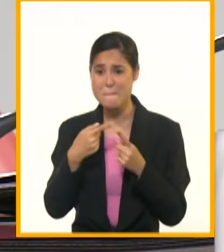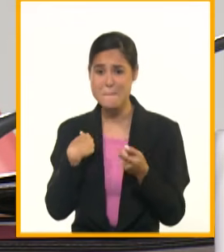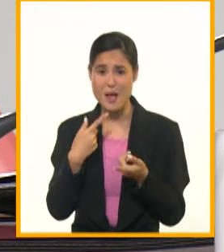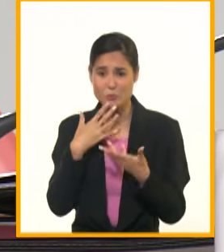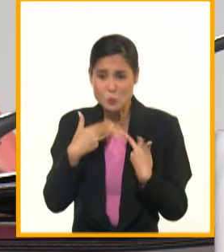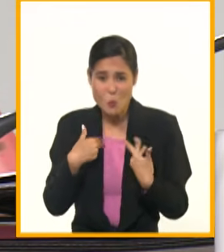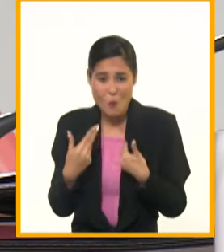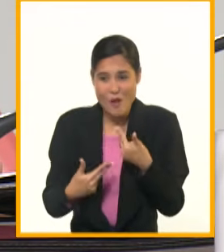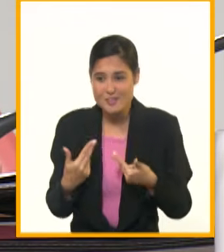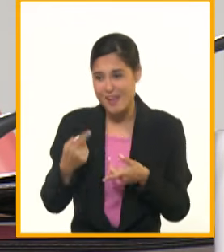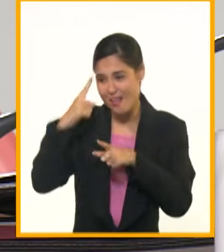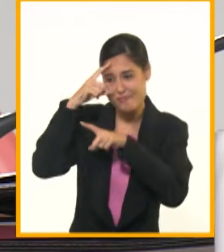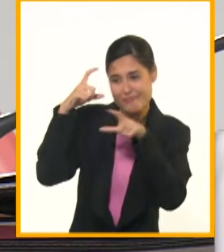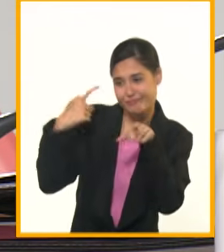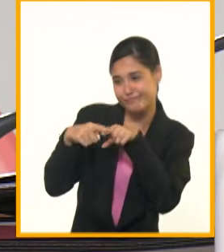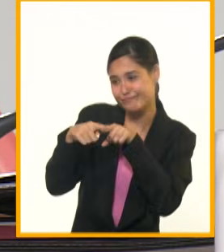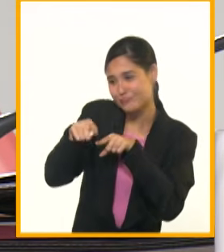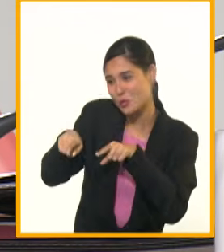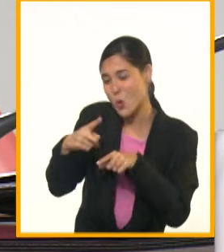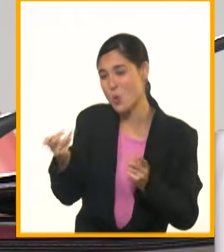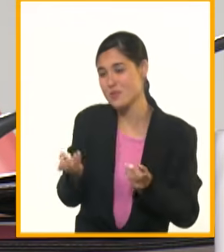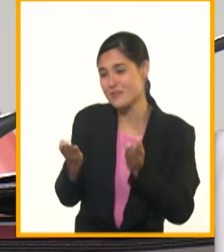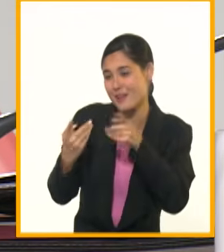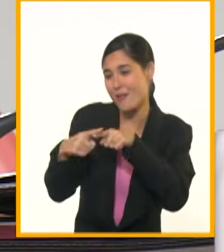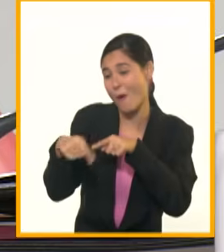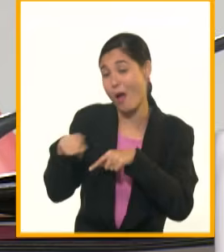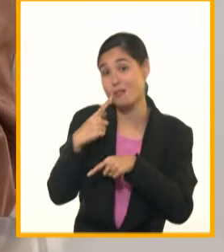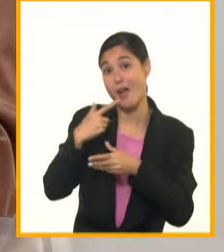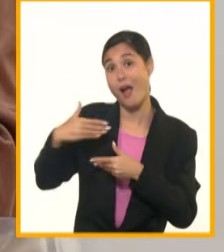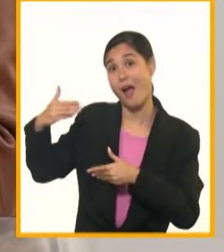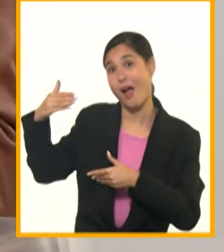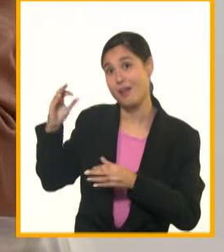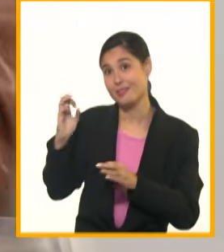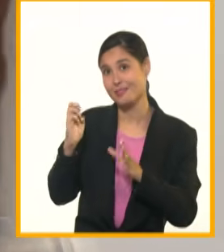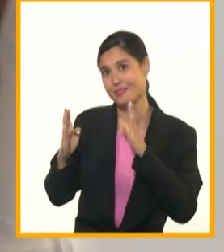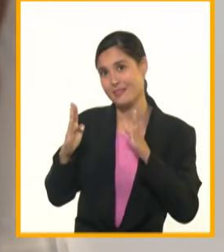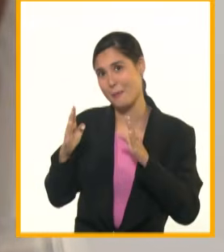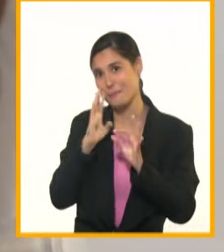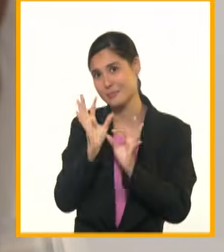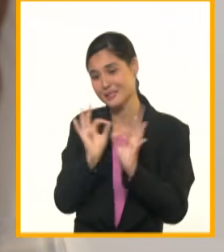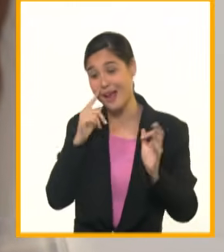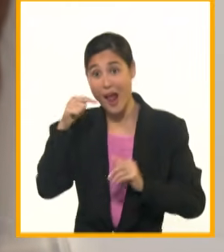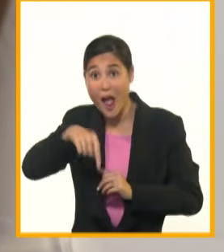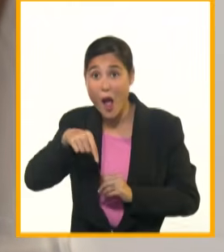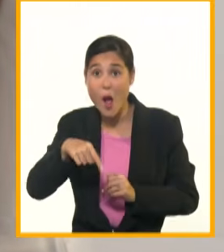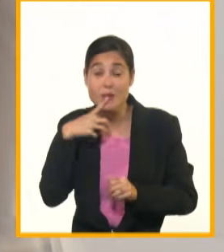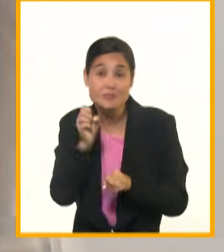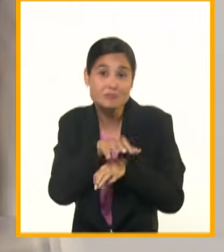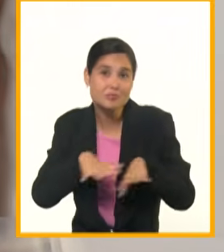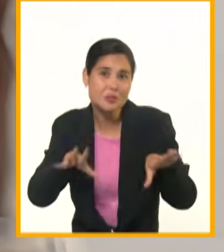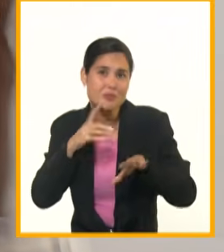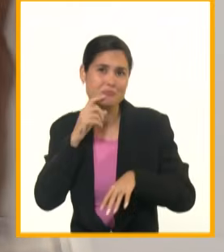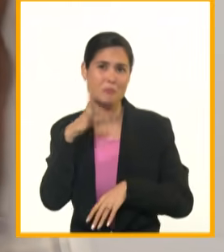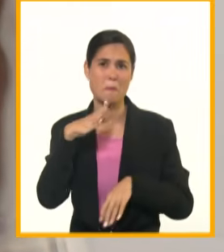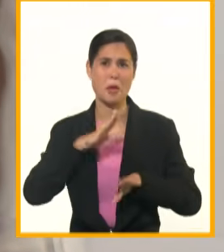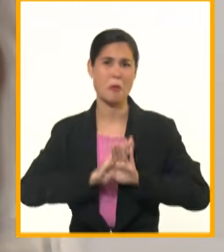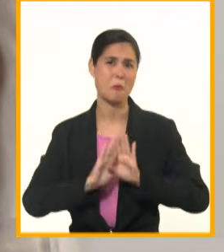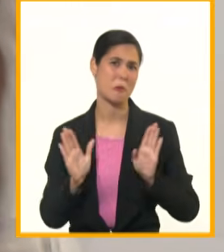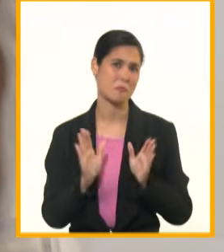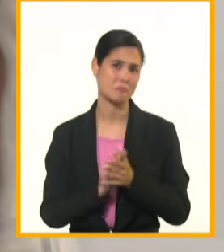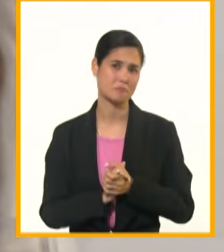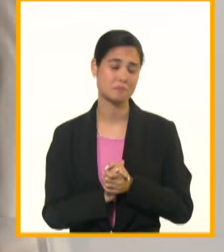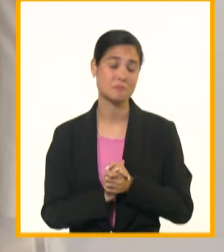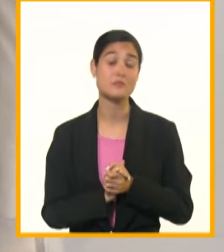para el desarrollo de la agricultura cubana. Hay reconocidos productores, algunos que todavía están vivos, otros que sigue su